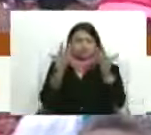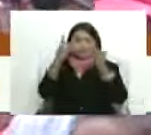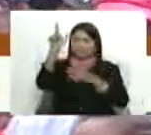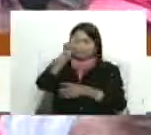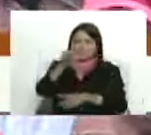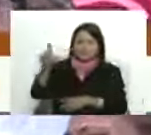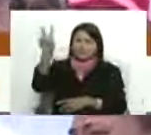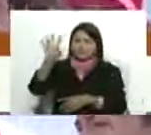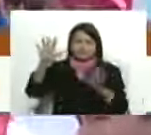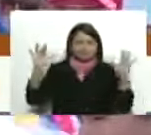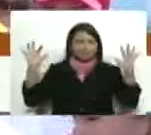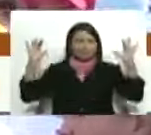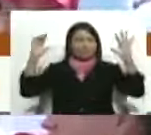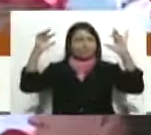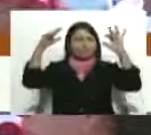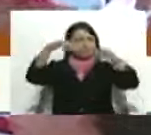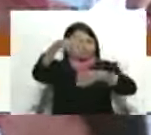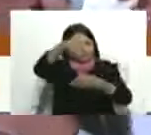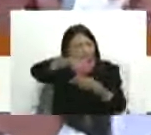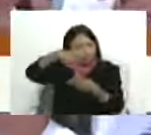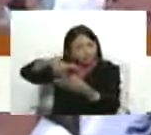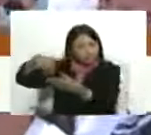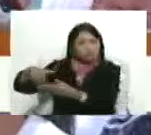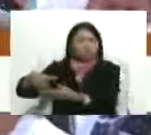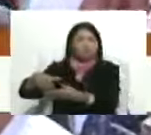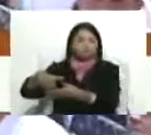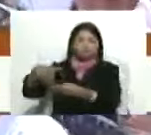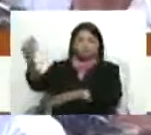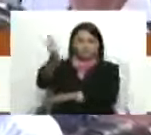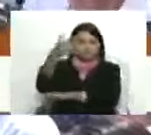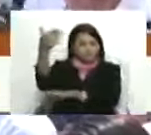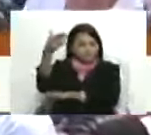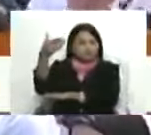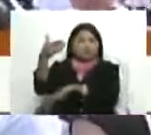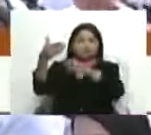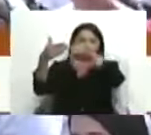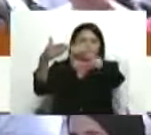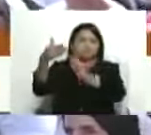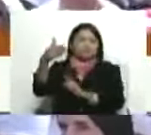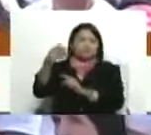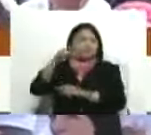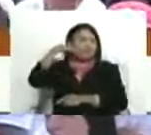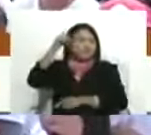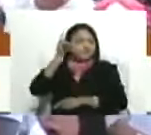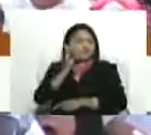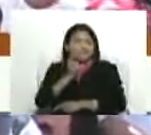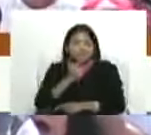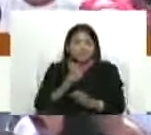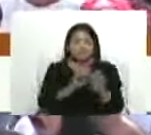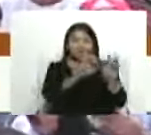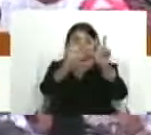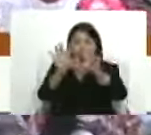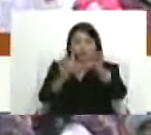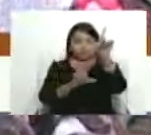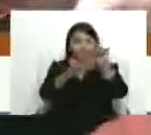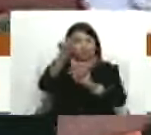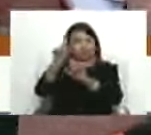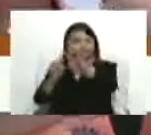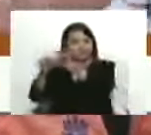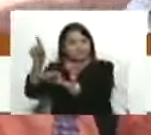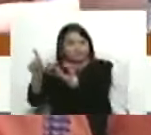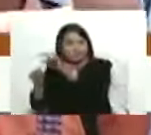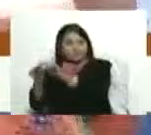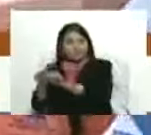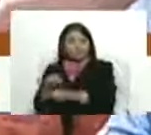patria sean los tres colores de la bandera sean las ocho estrellas de nuestra bandera sea el